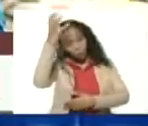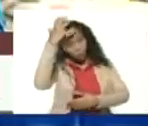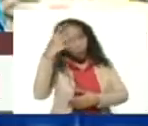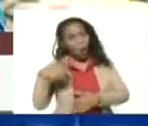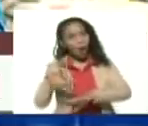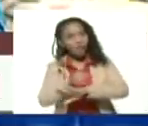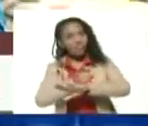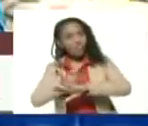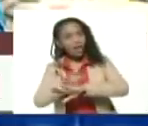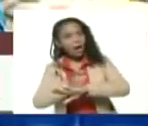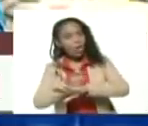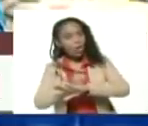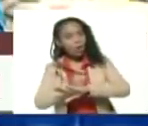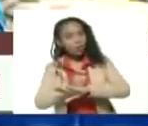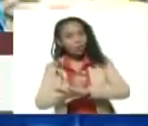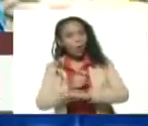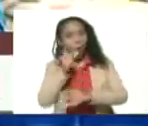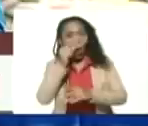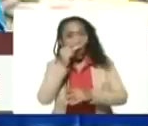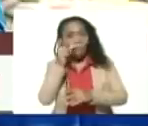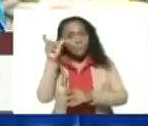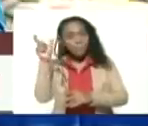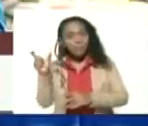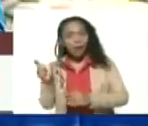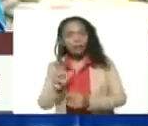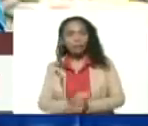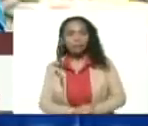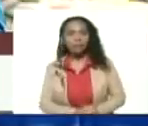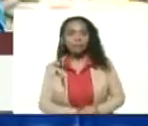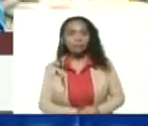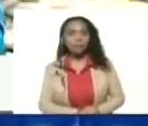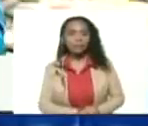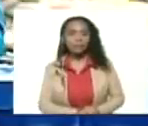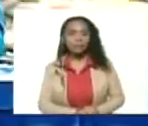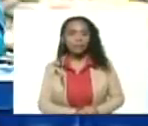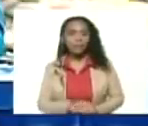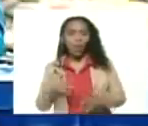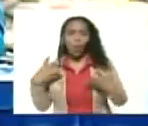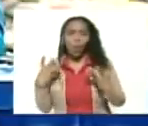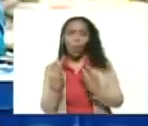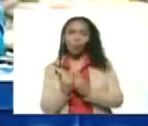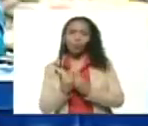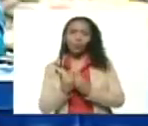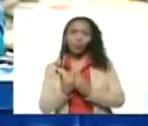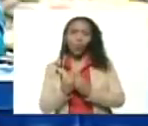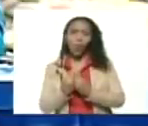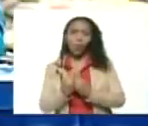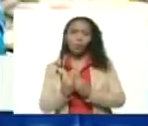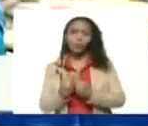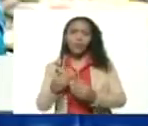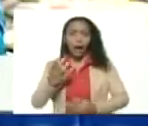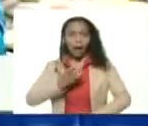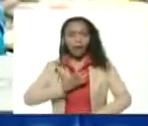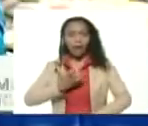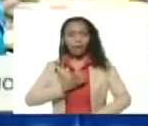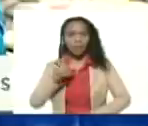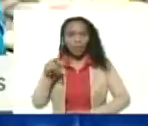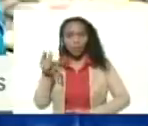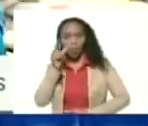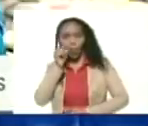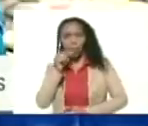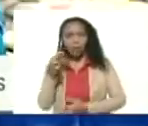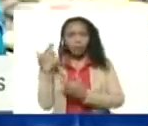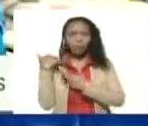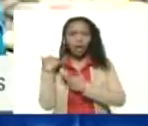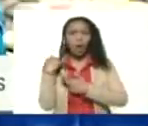gobernador José Manuel Vázquez, junto al compañero alcalde César Gómez, junto